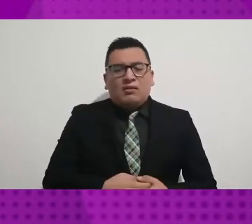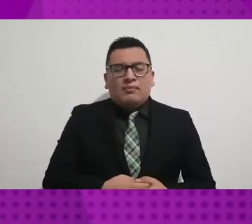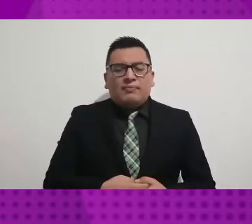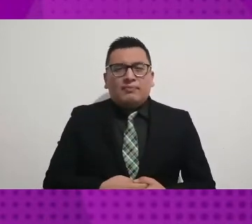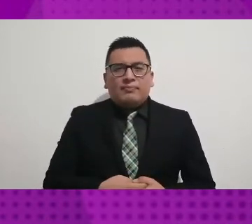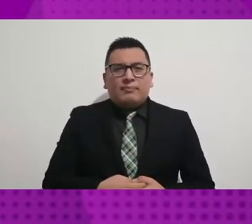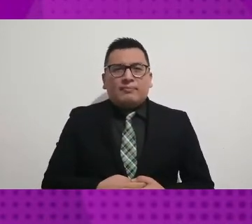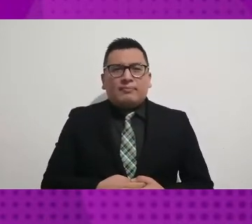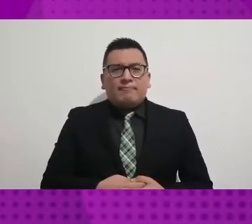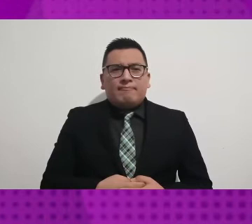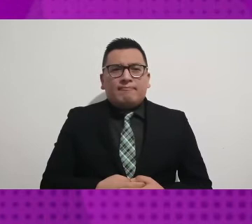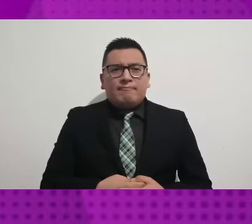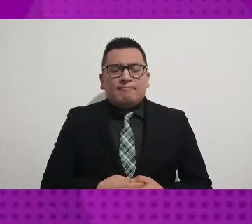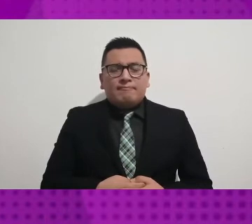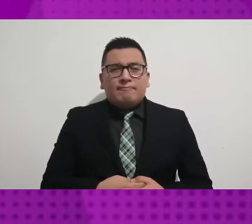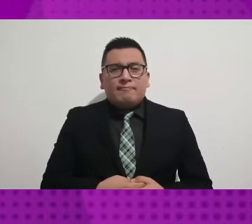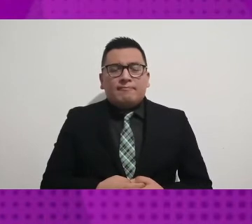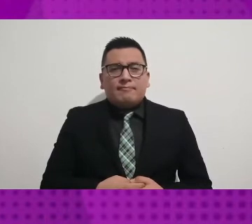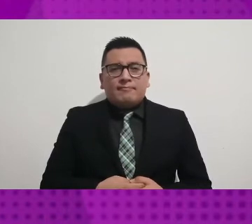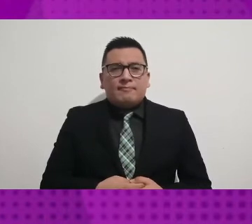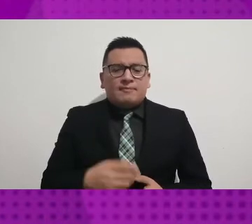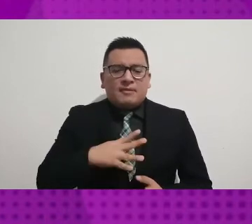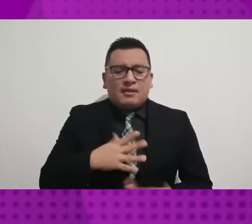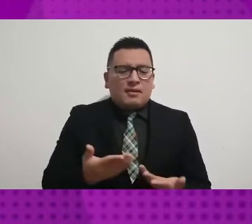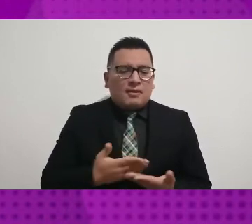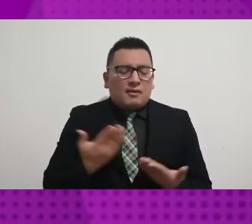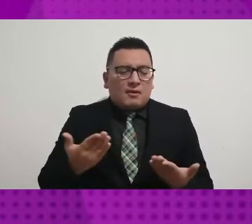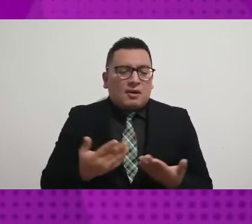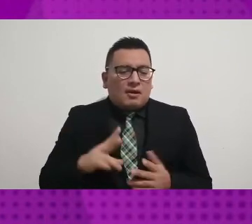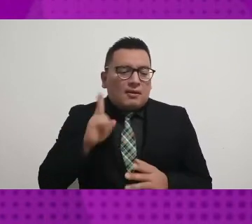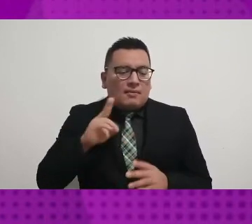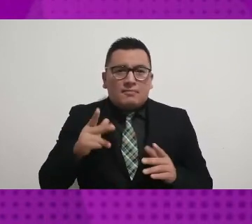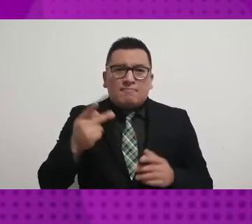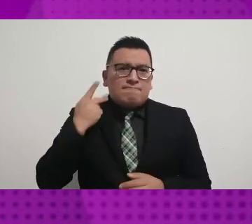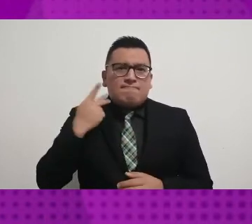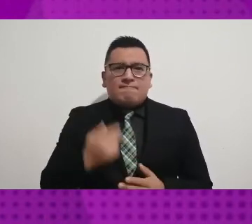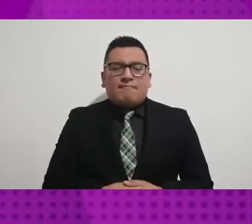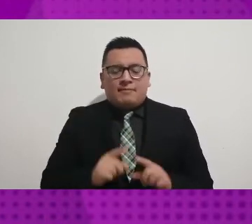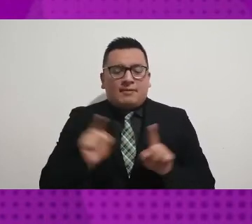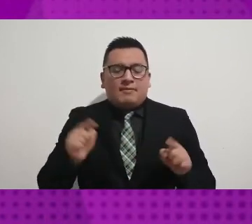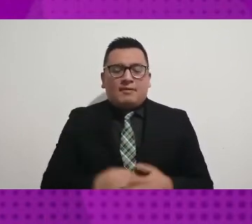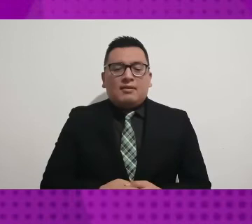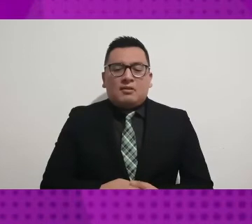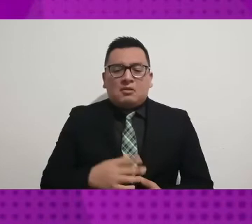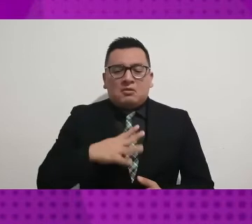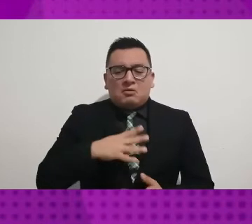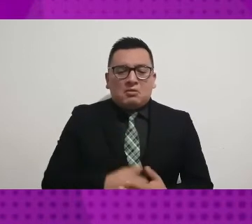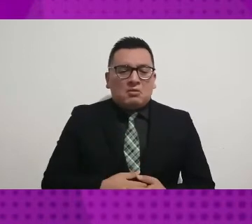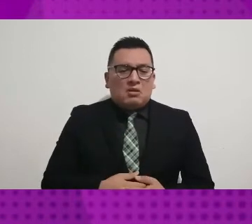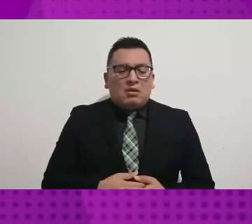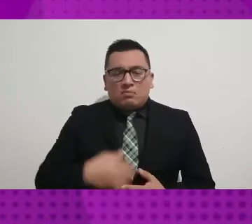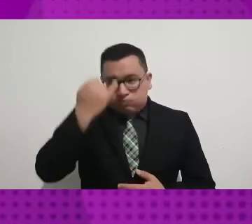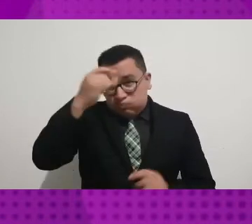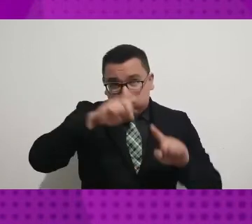diferente manera, que de alguna manera hubo una forma distinta de recrear la política, de